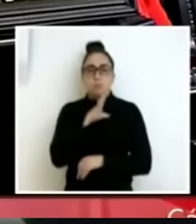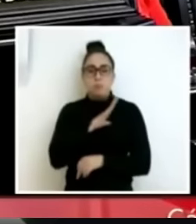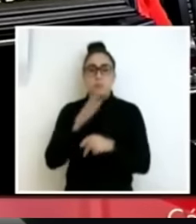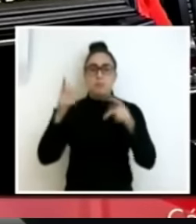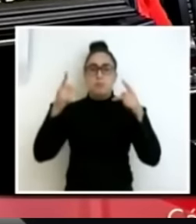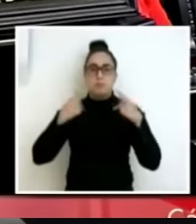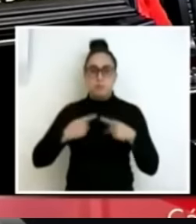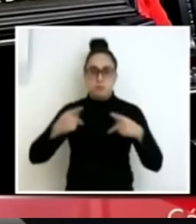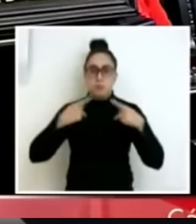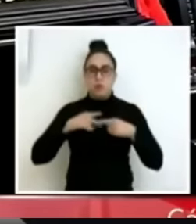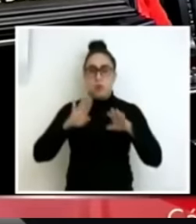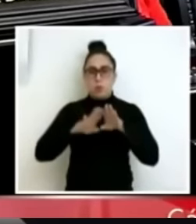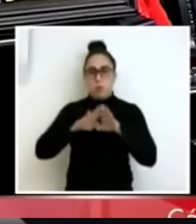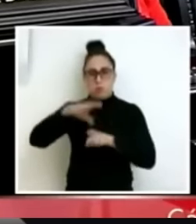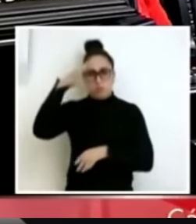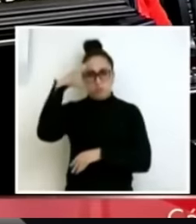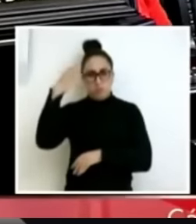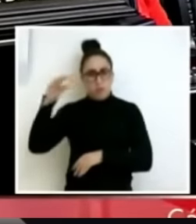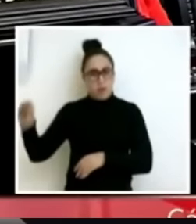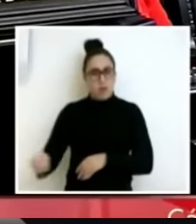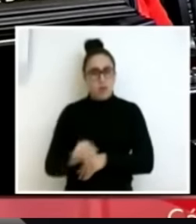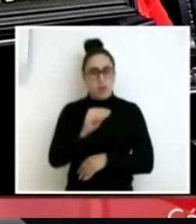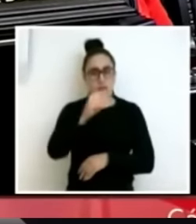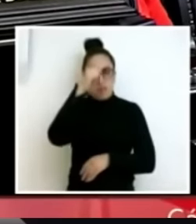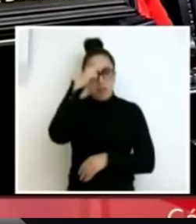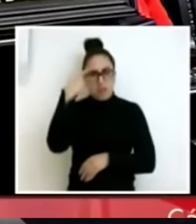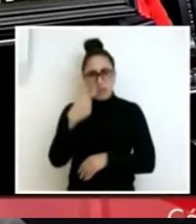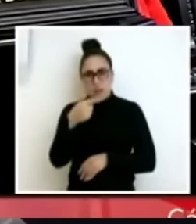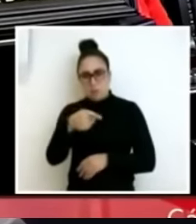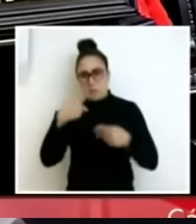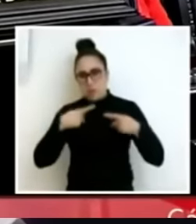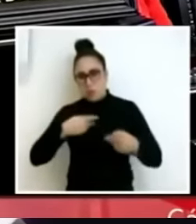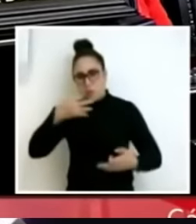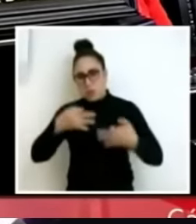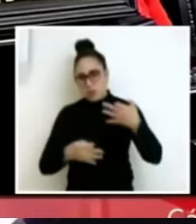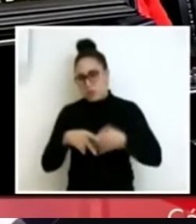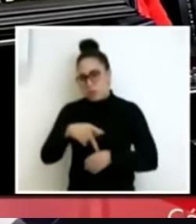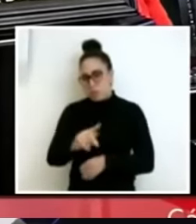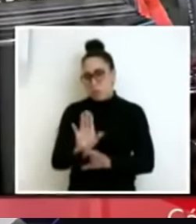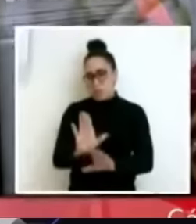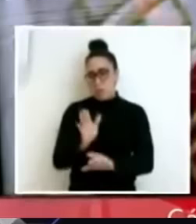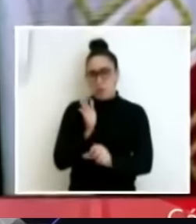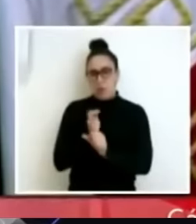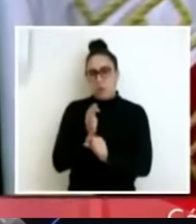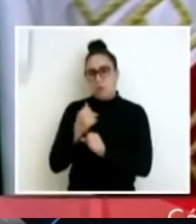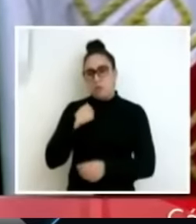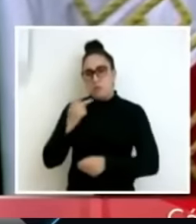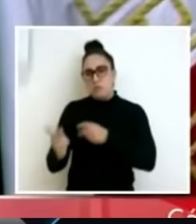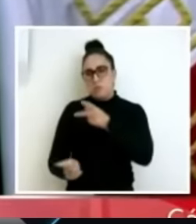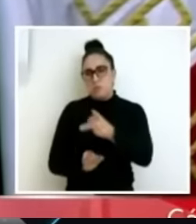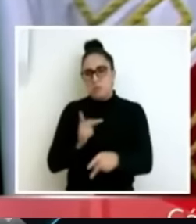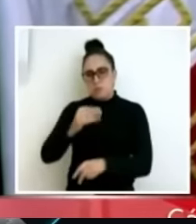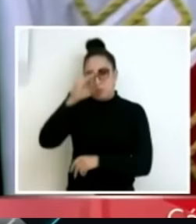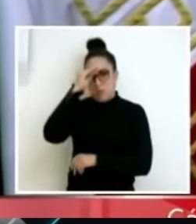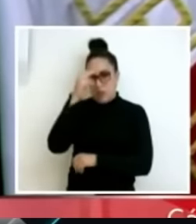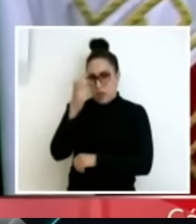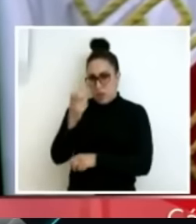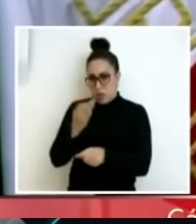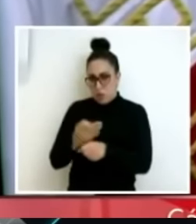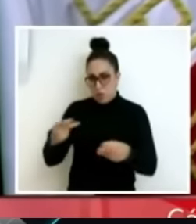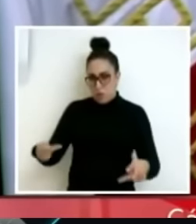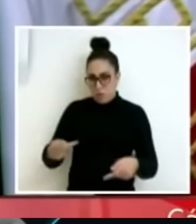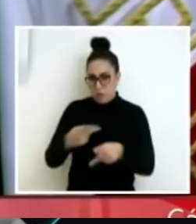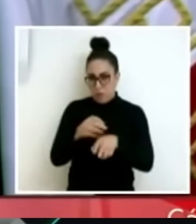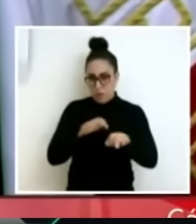criminales y de canallas. Pero les pregunto, pues ¿no es así actualmente el